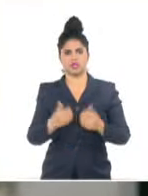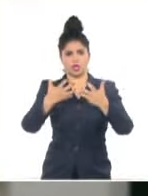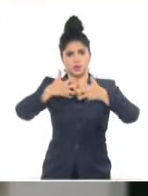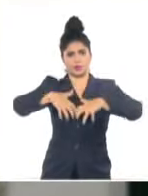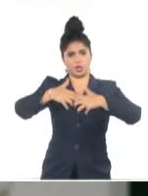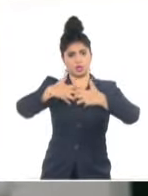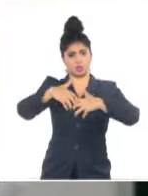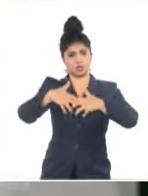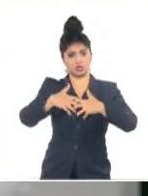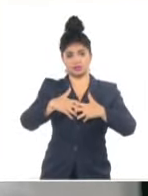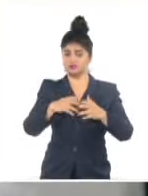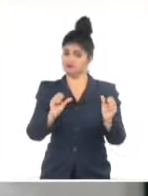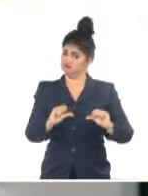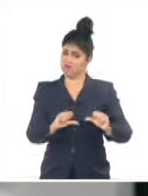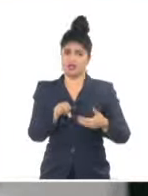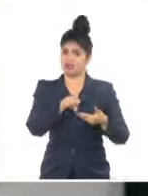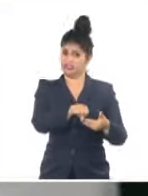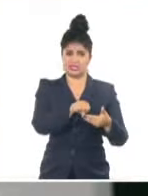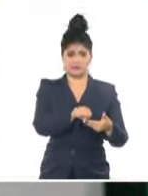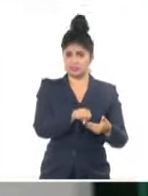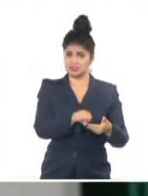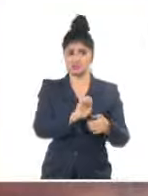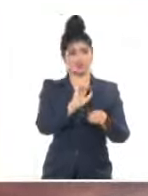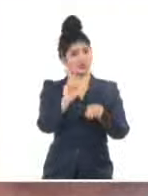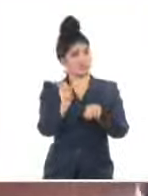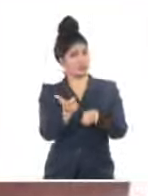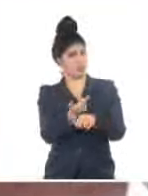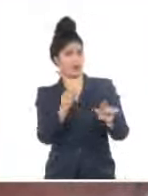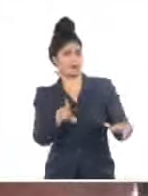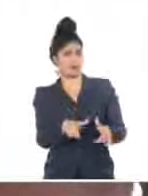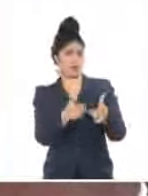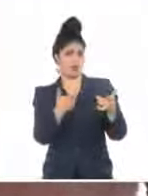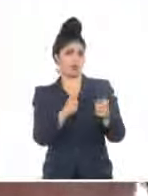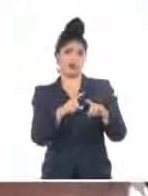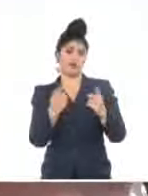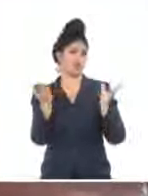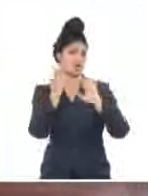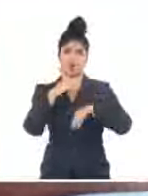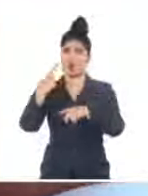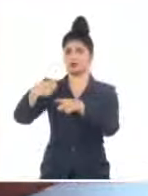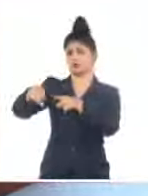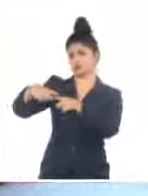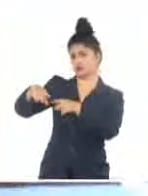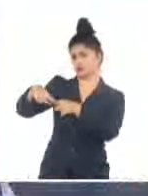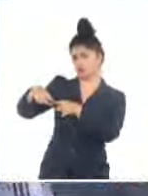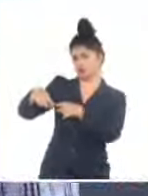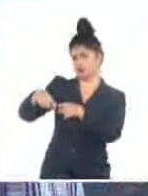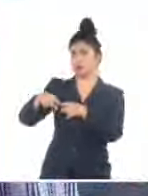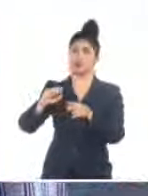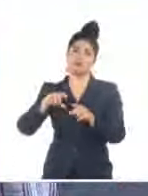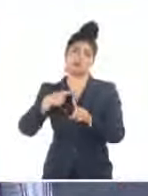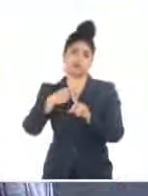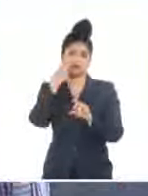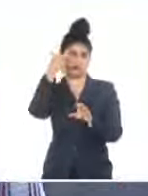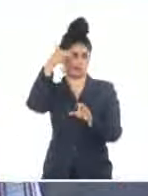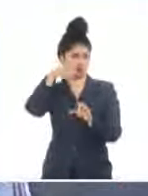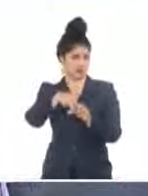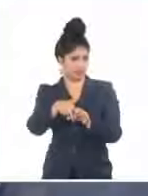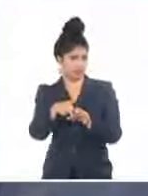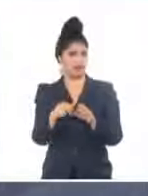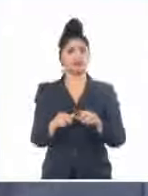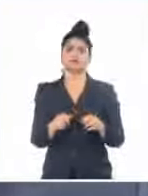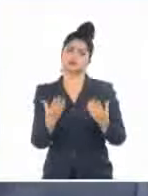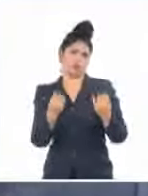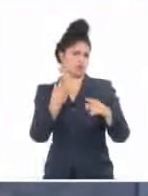la leche fluida que se contrata a los campesinos. En este recorrido, el jefe de Estado cubano conoció el trabajo que se realiza